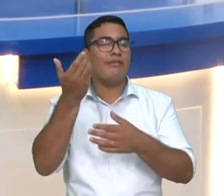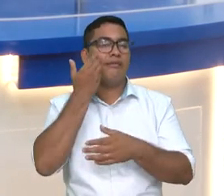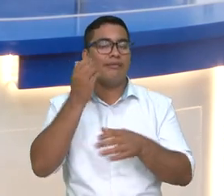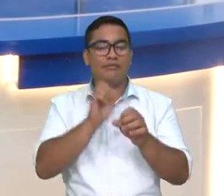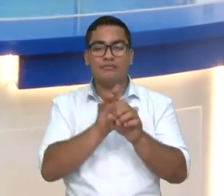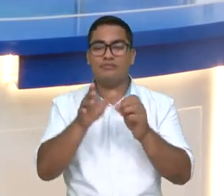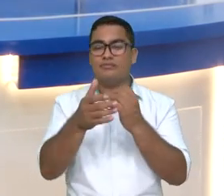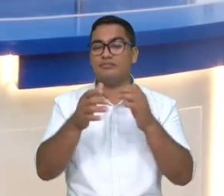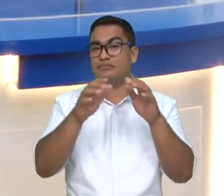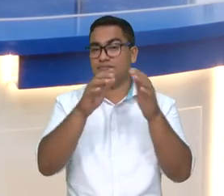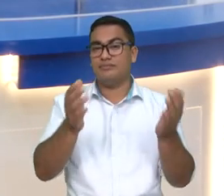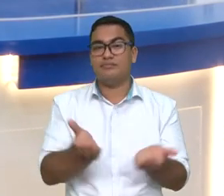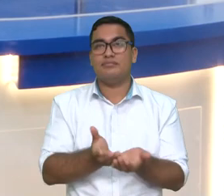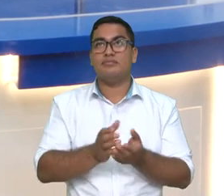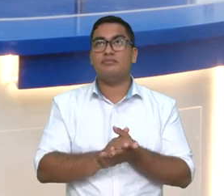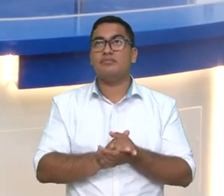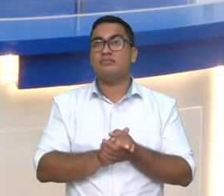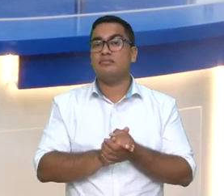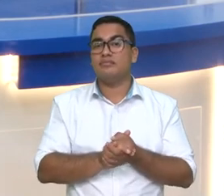de coronavirus.